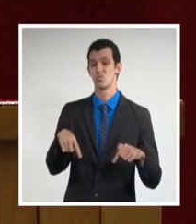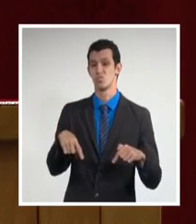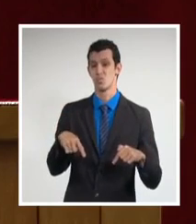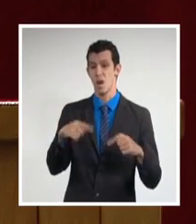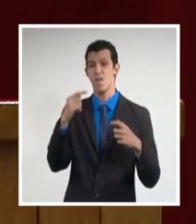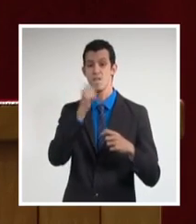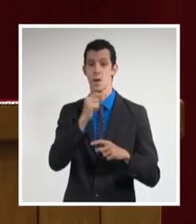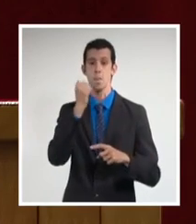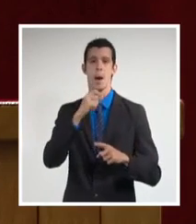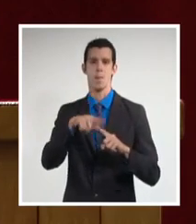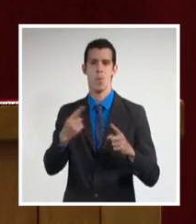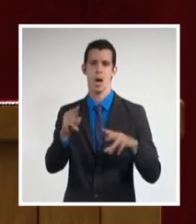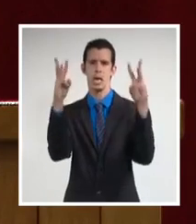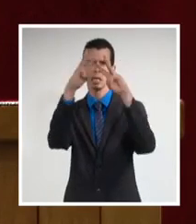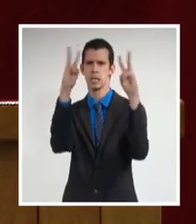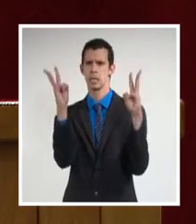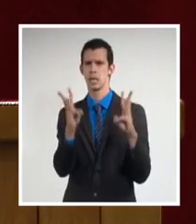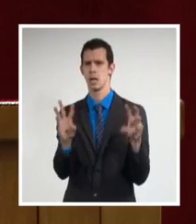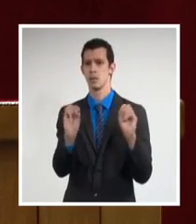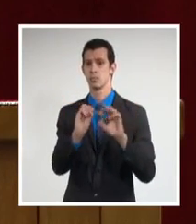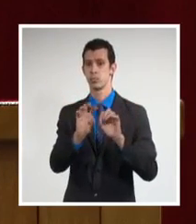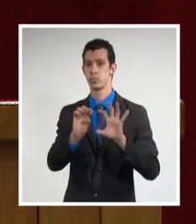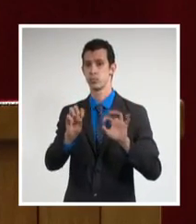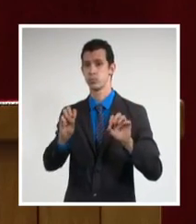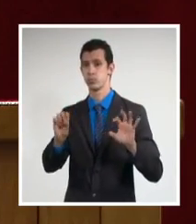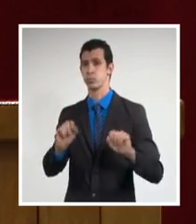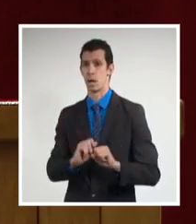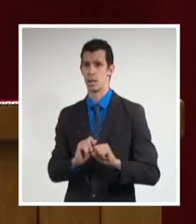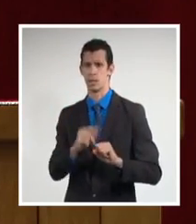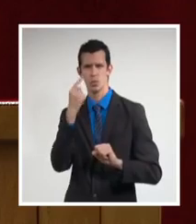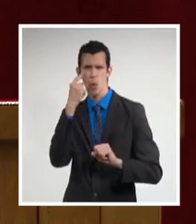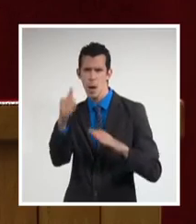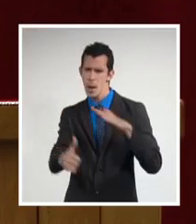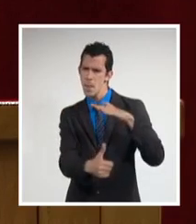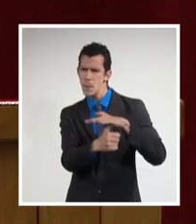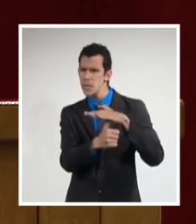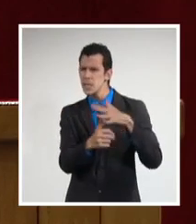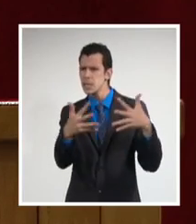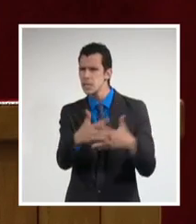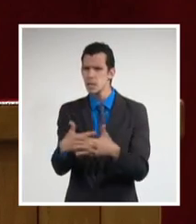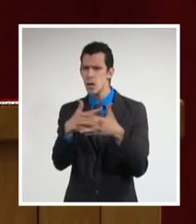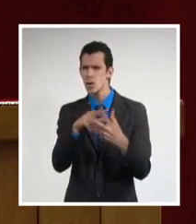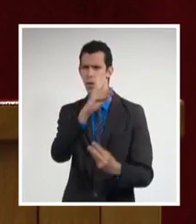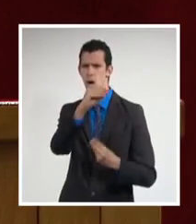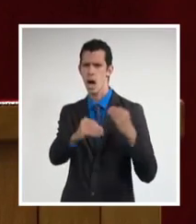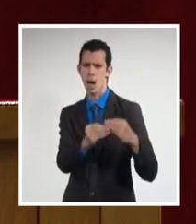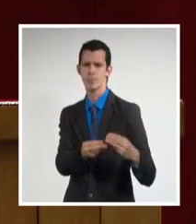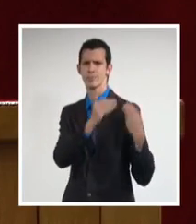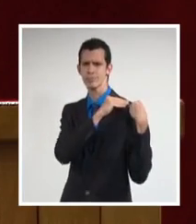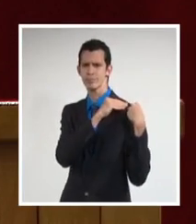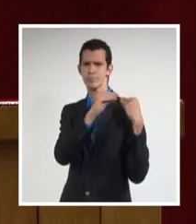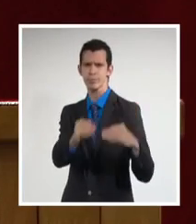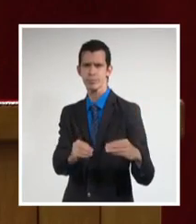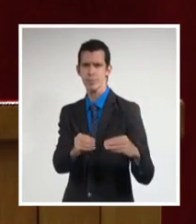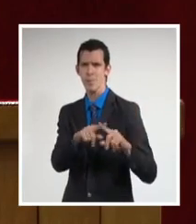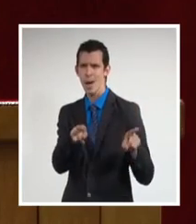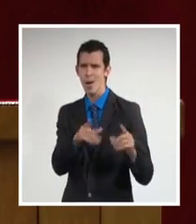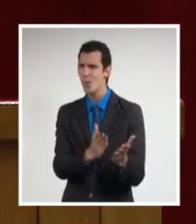particular en los más recientes, sucesivas administraciones norteamericanas han enfilado los cañones de sus campañas de